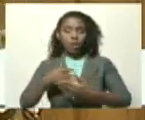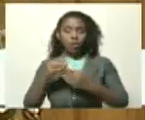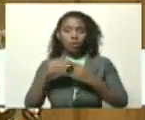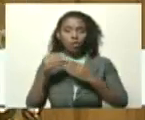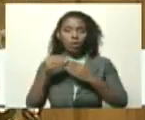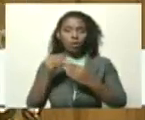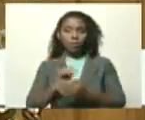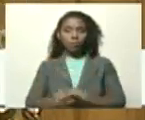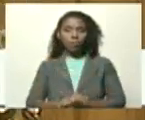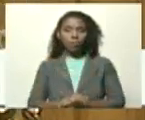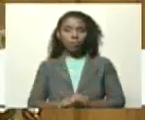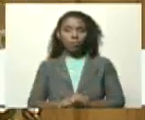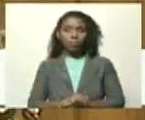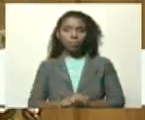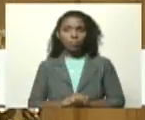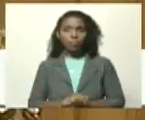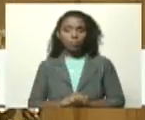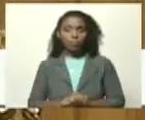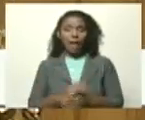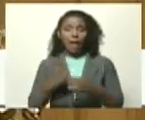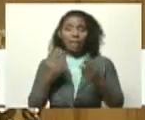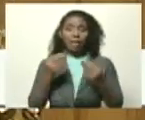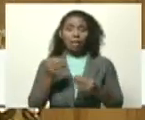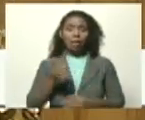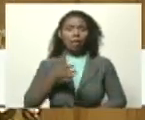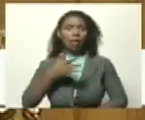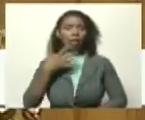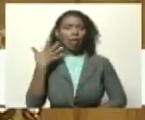dólares. Y tanto que se jacta